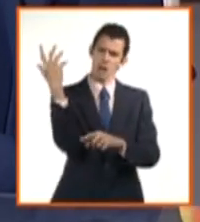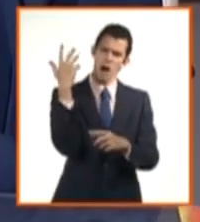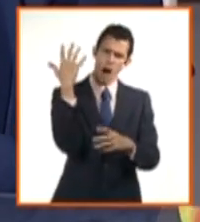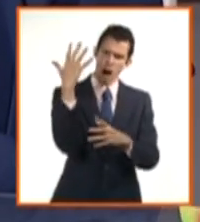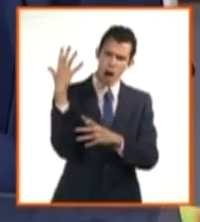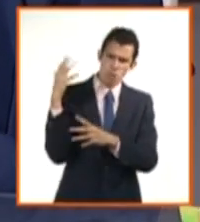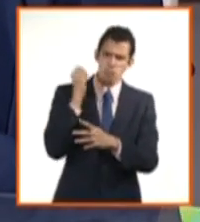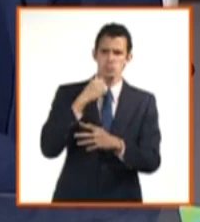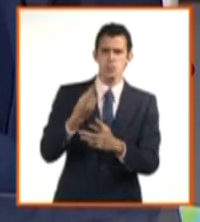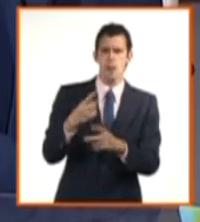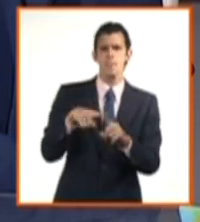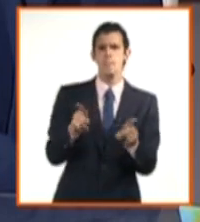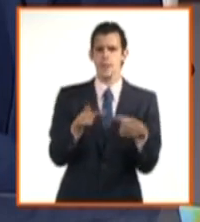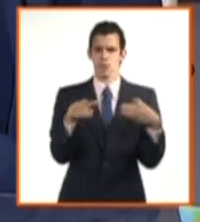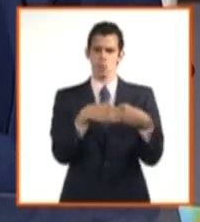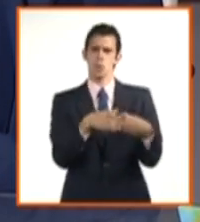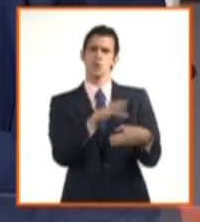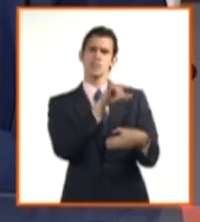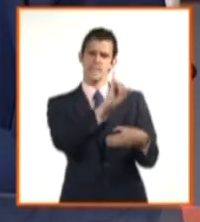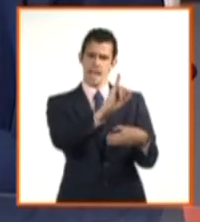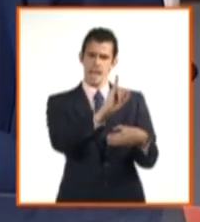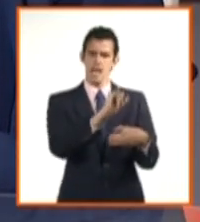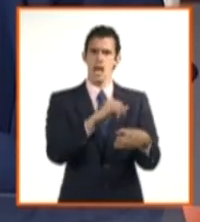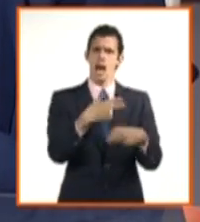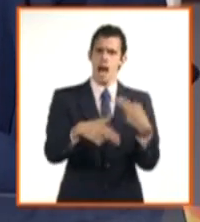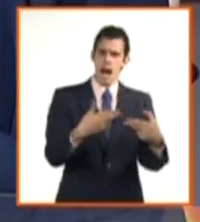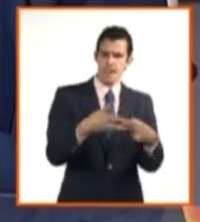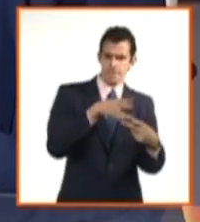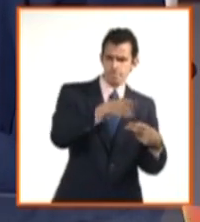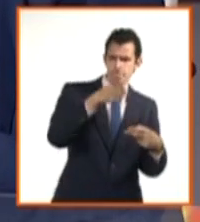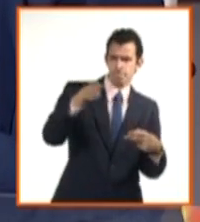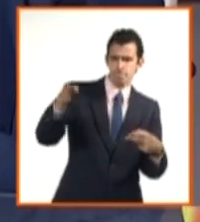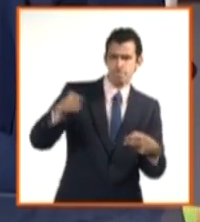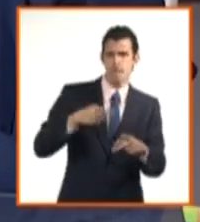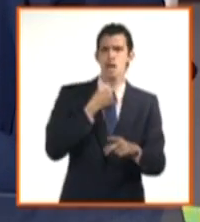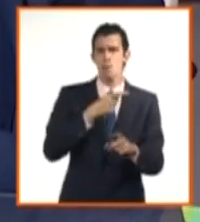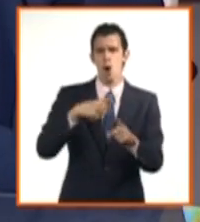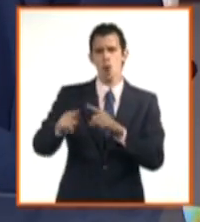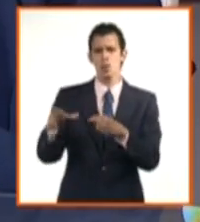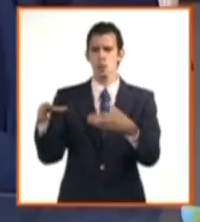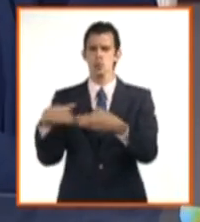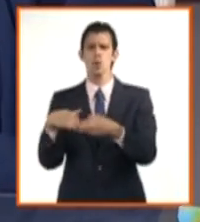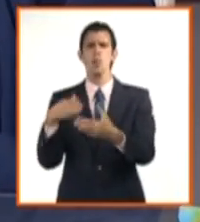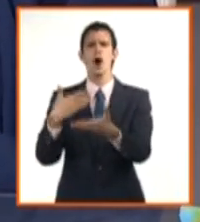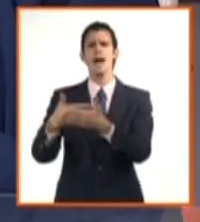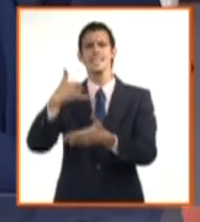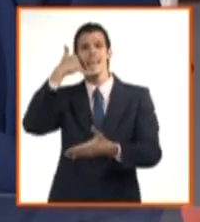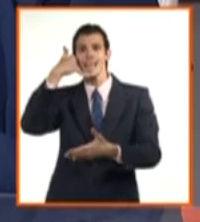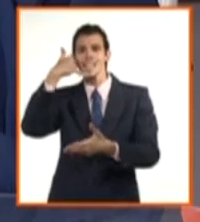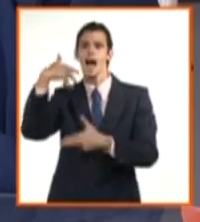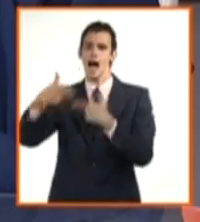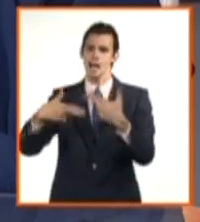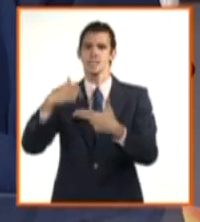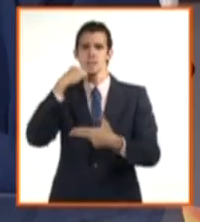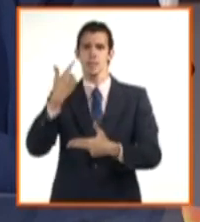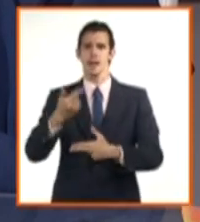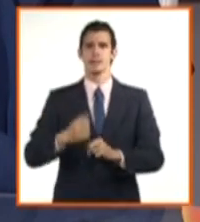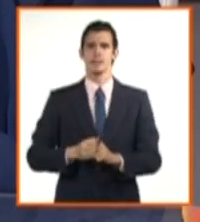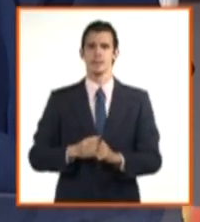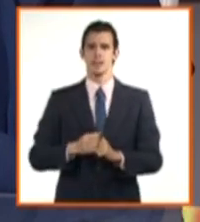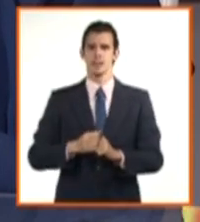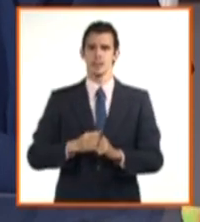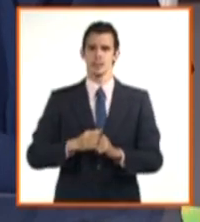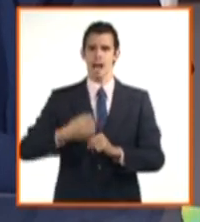6 brigadas de la propia organización básica eléctrica dos brigadas de etecsa y dos brigadas de la agricultura han facilitado